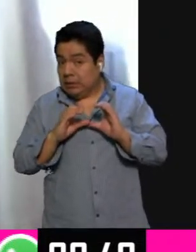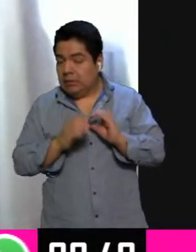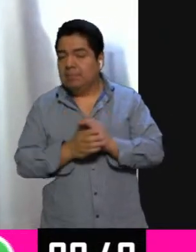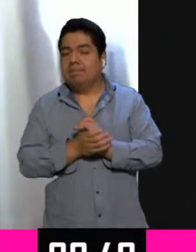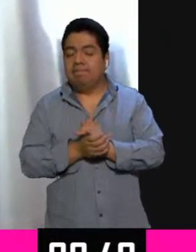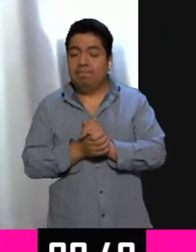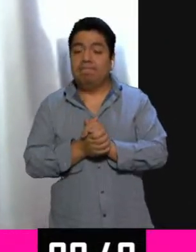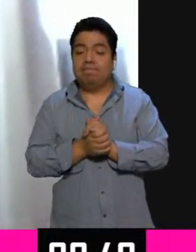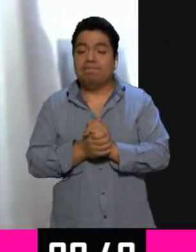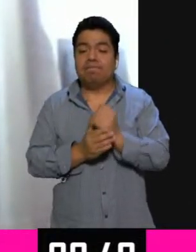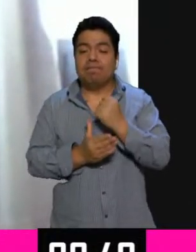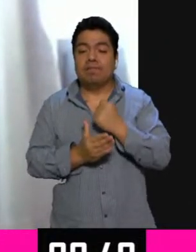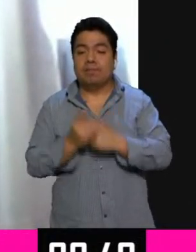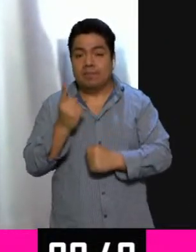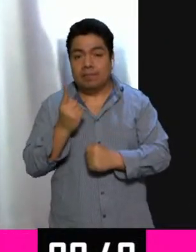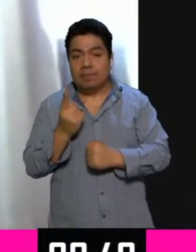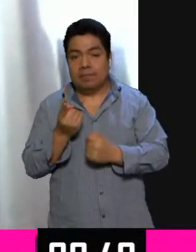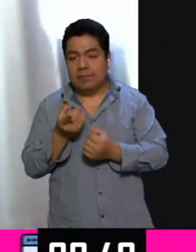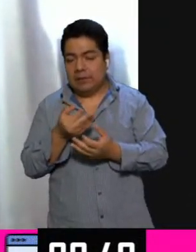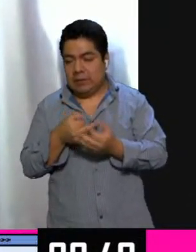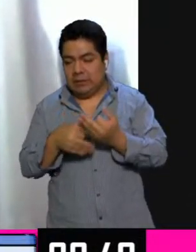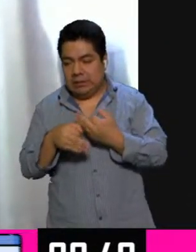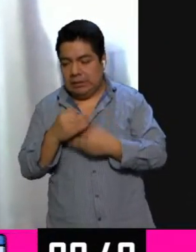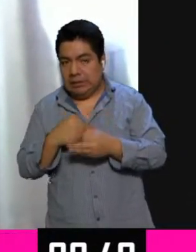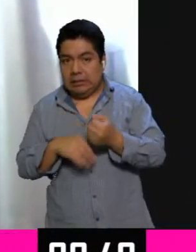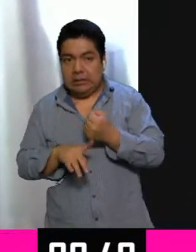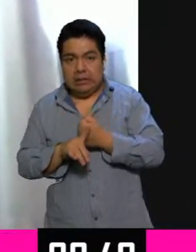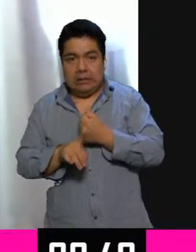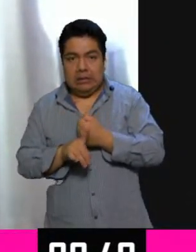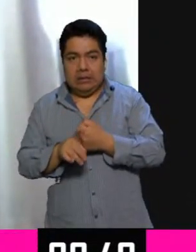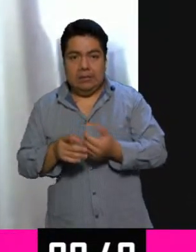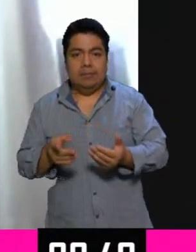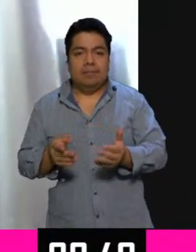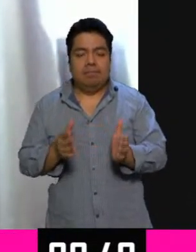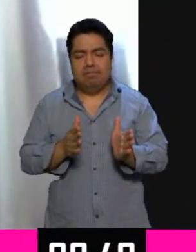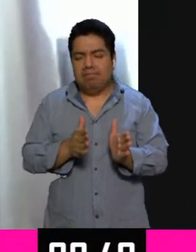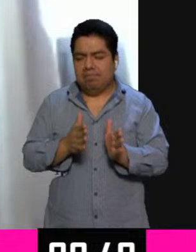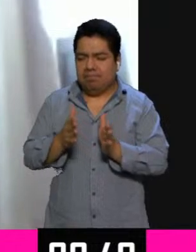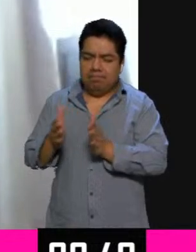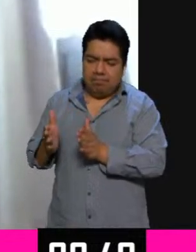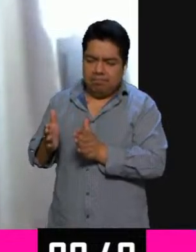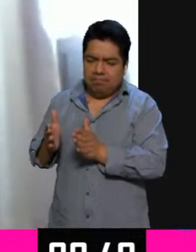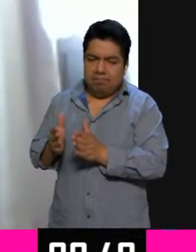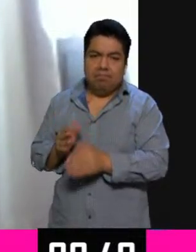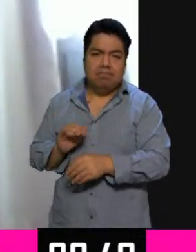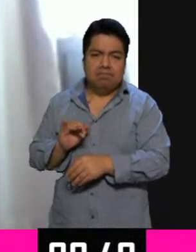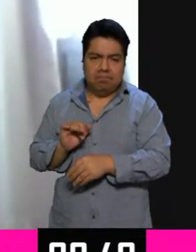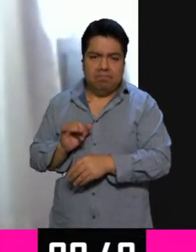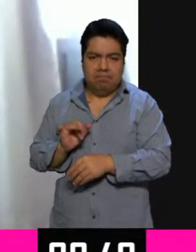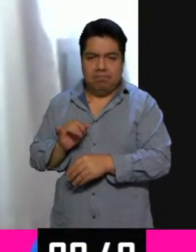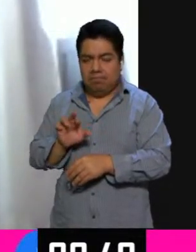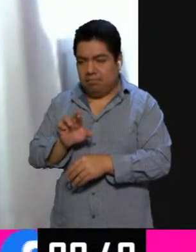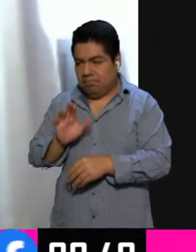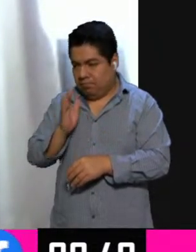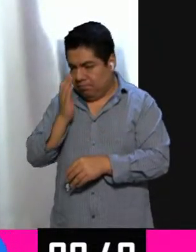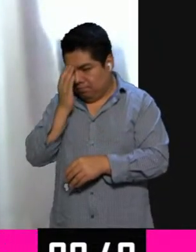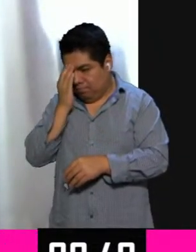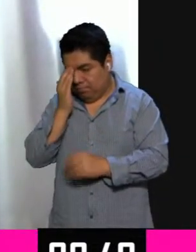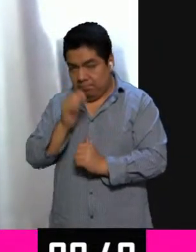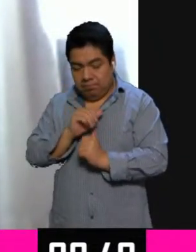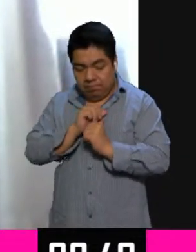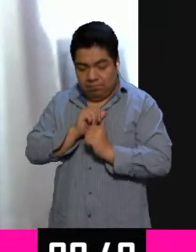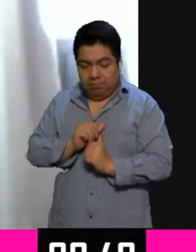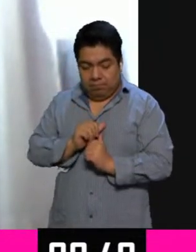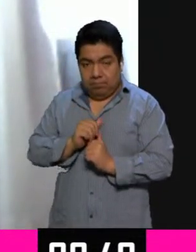Sí. porque corresponde a toda una situación. Lo otro, me parece, pues sí, el reconocimiento de las